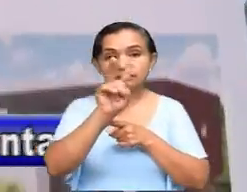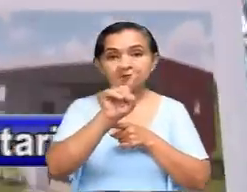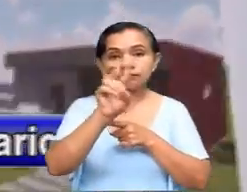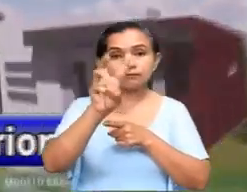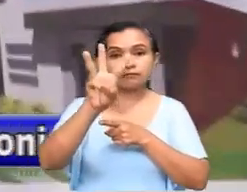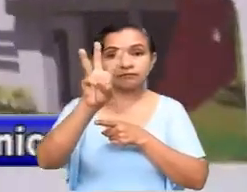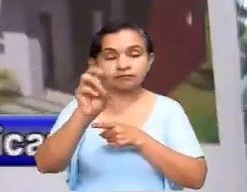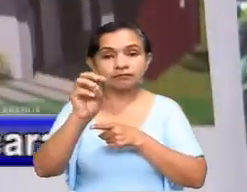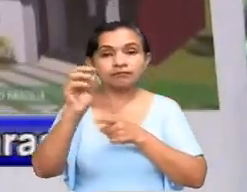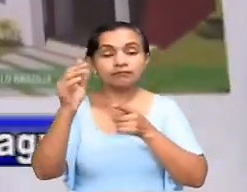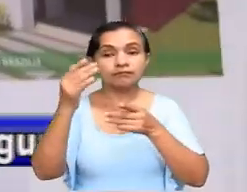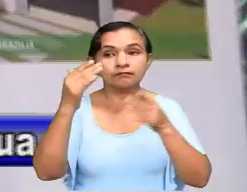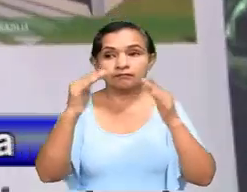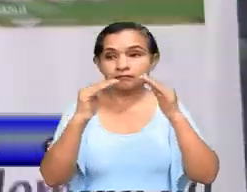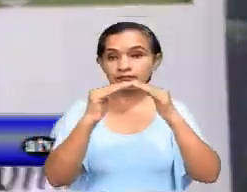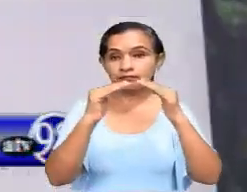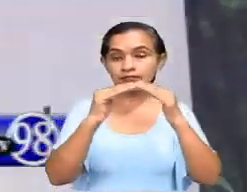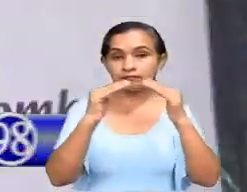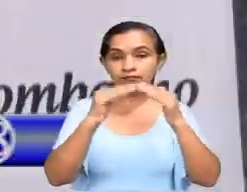$120 a $230 la construcción de su vivienda.